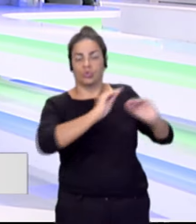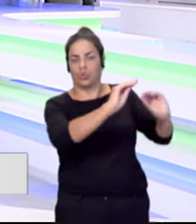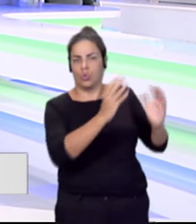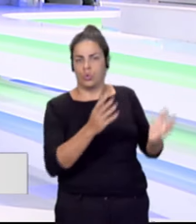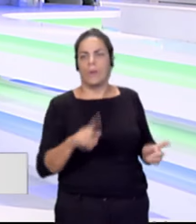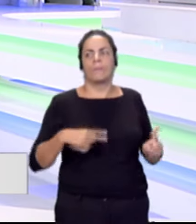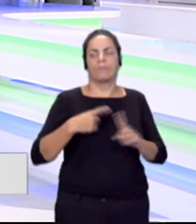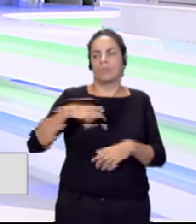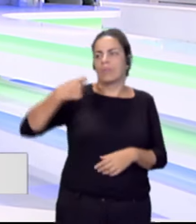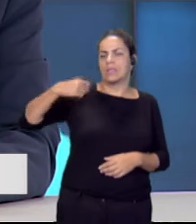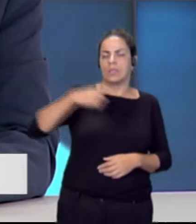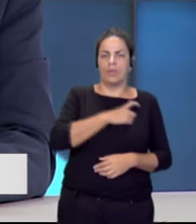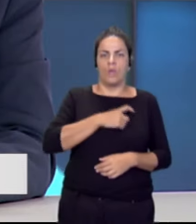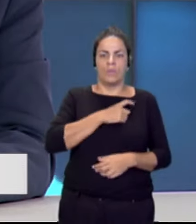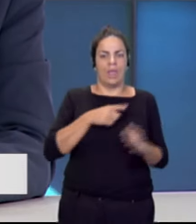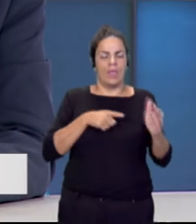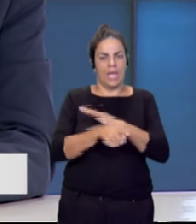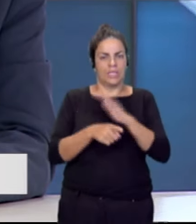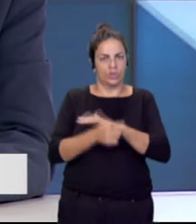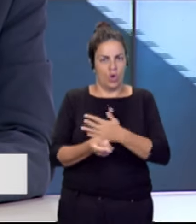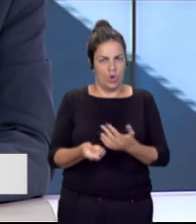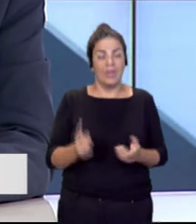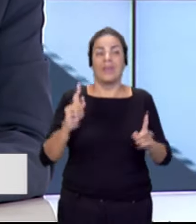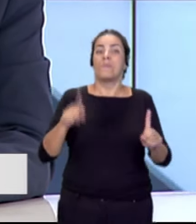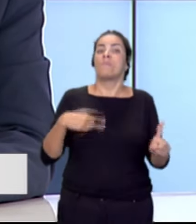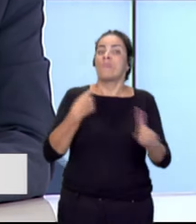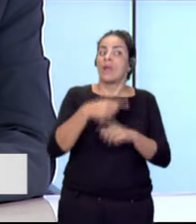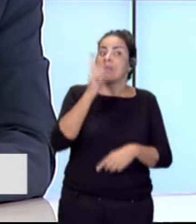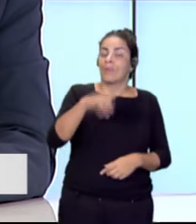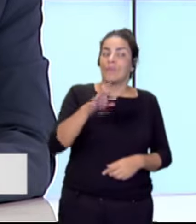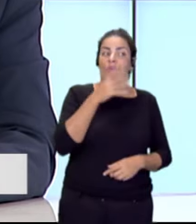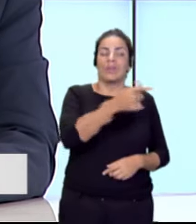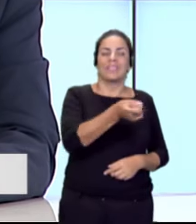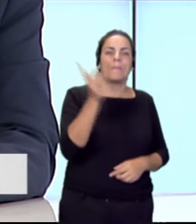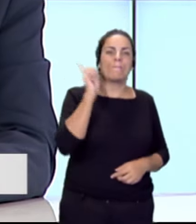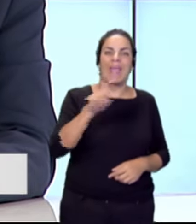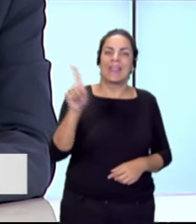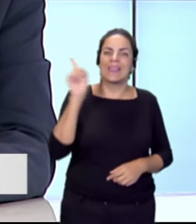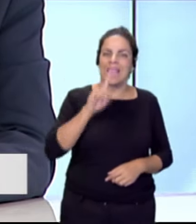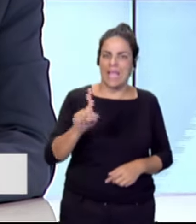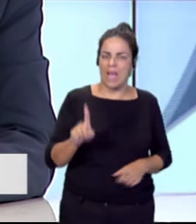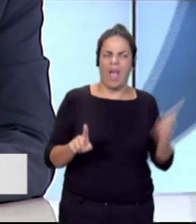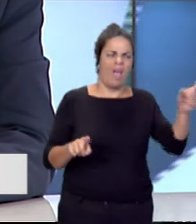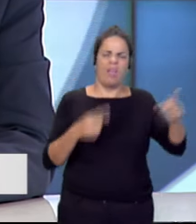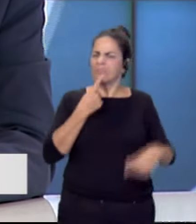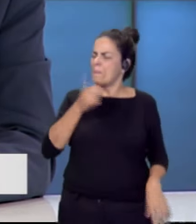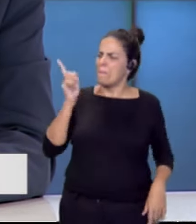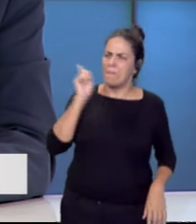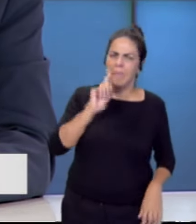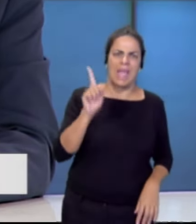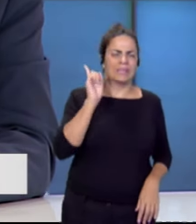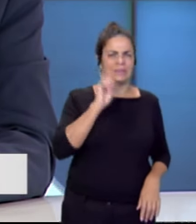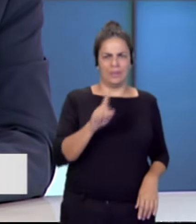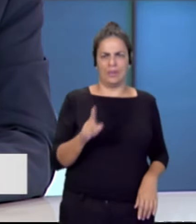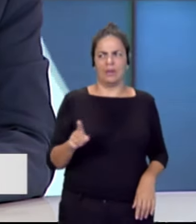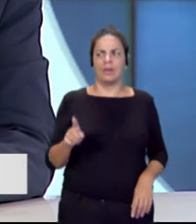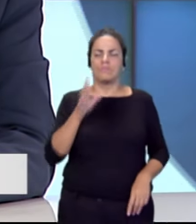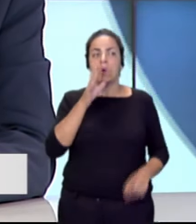comité de gestión. Y además de haber mentido, y lo digo con todas las palabras, mentido frente a